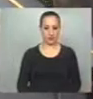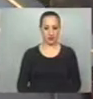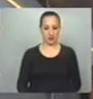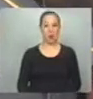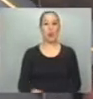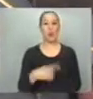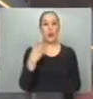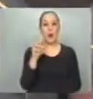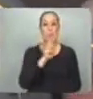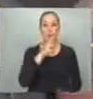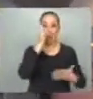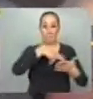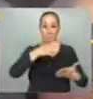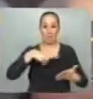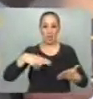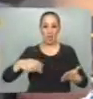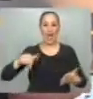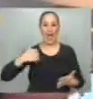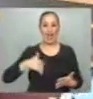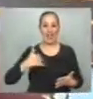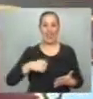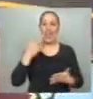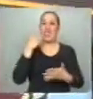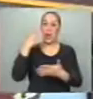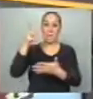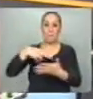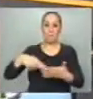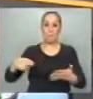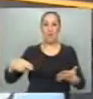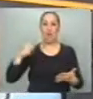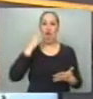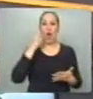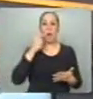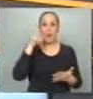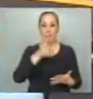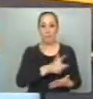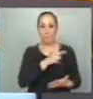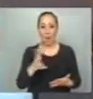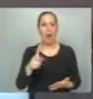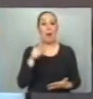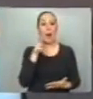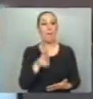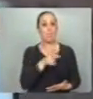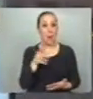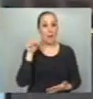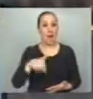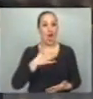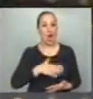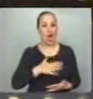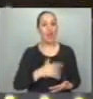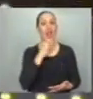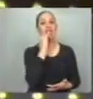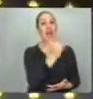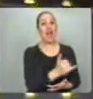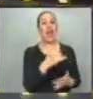Una pintora argentina que retrató al Papa Francisco. Y Francisco estuvo muy contento con su trabajo. Le envió unas